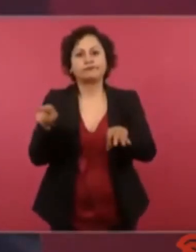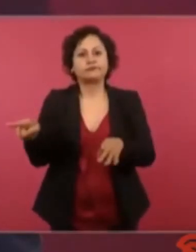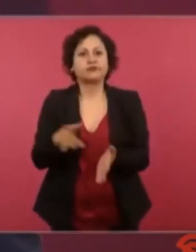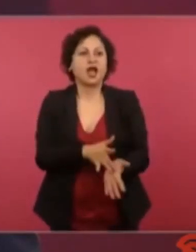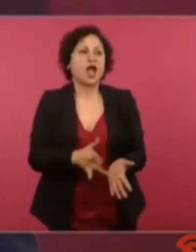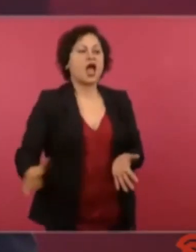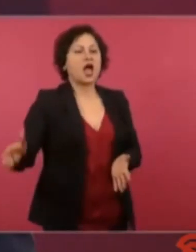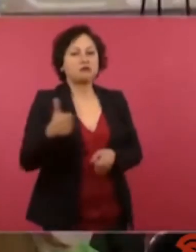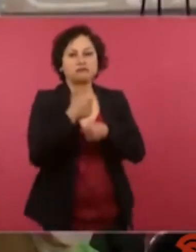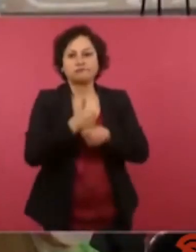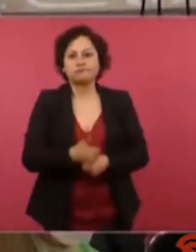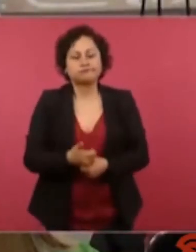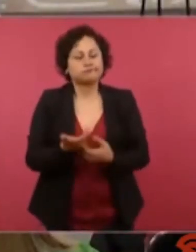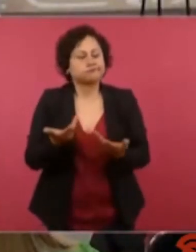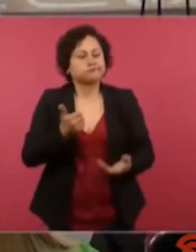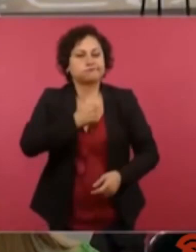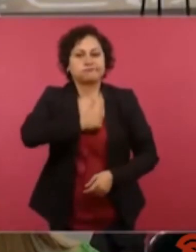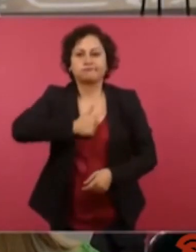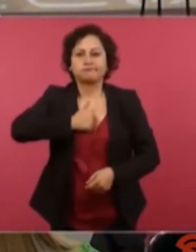lamentablemente.